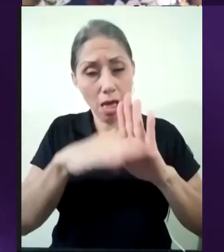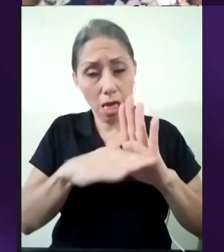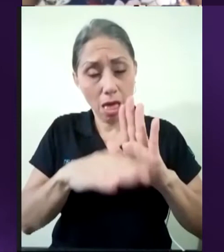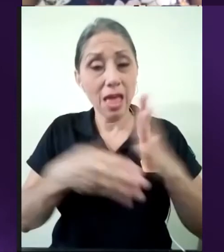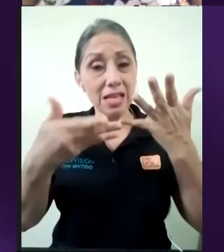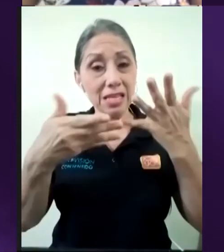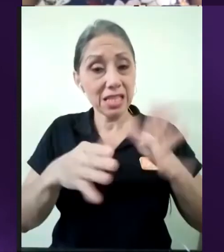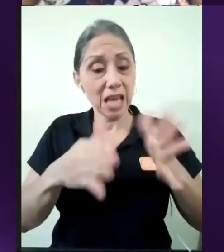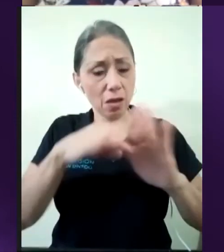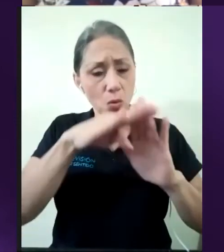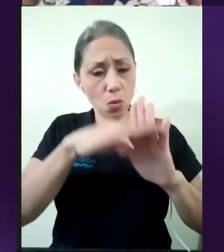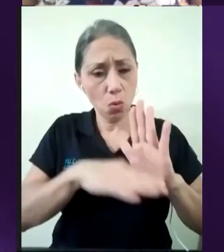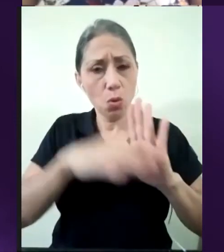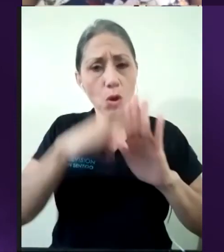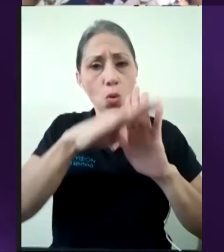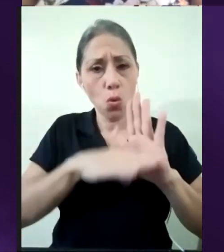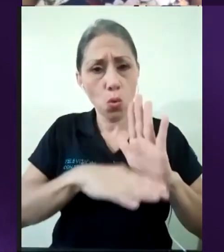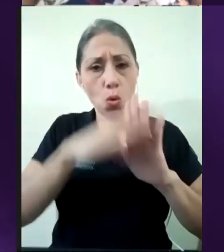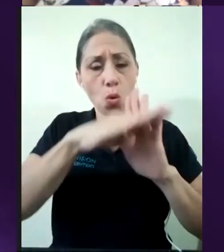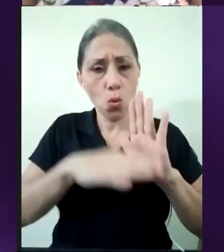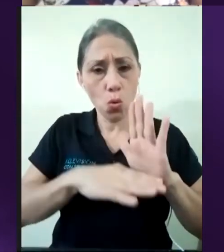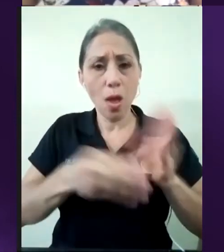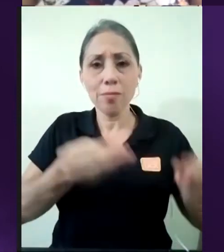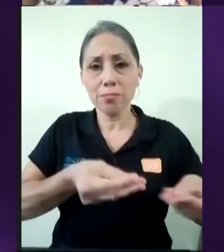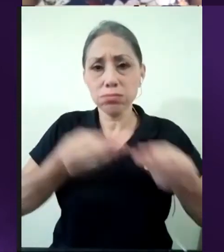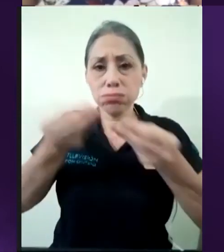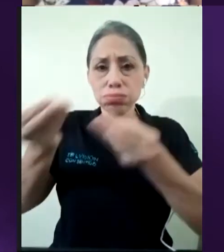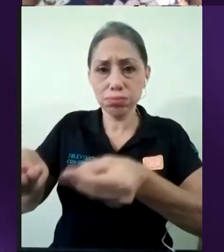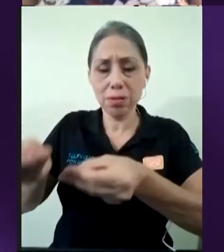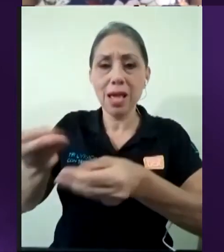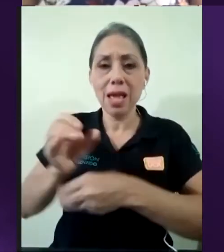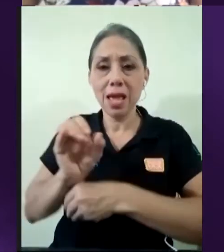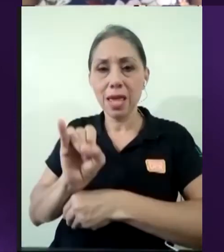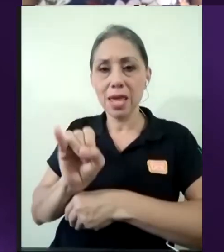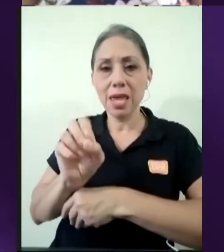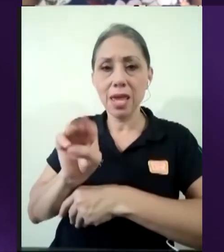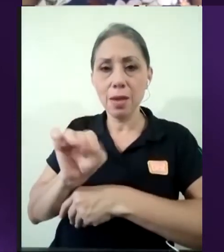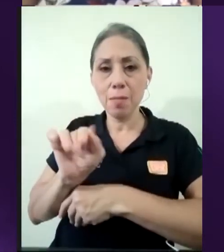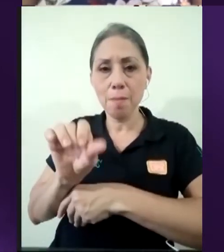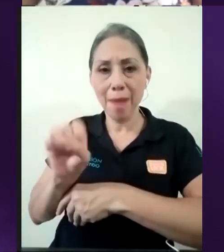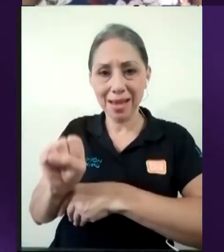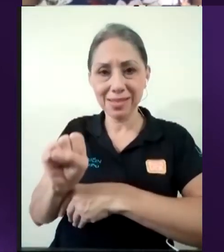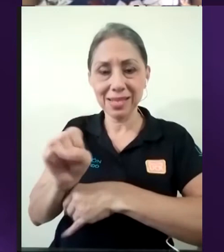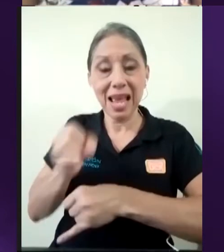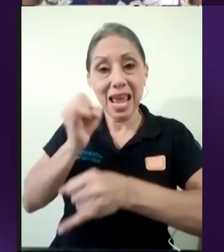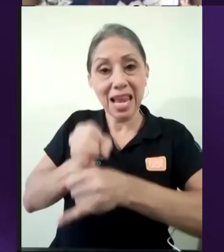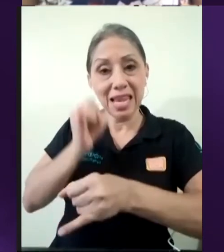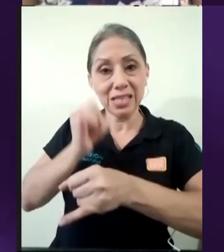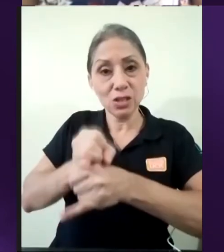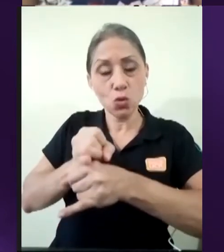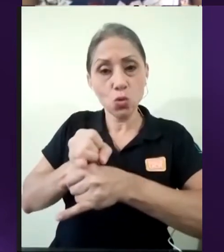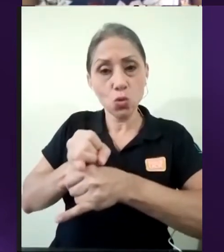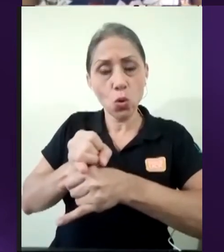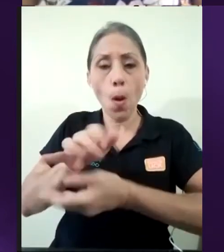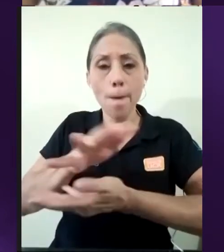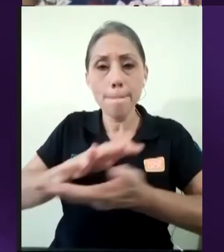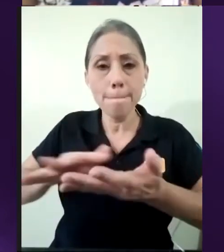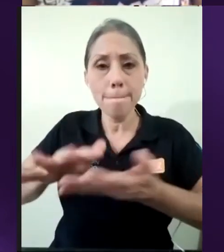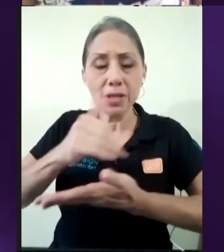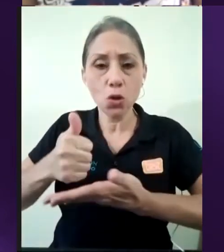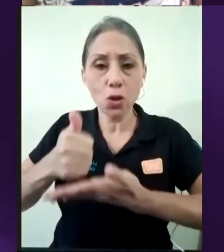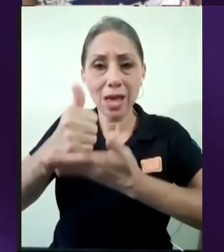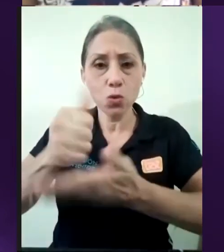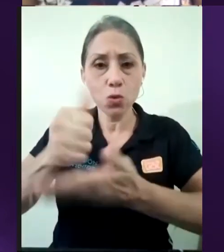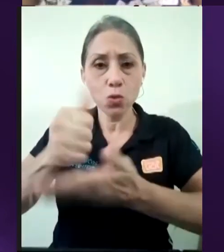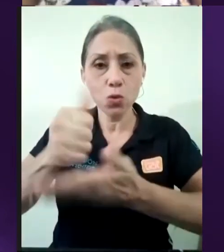LIMAS, al Instituto Mixto de Ayuda Social, entidad encargada de atender la pobreza, y asimismo